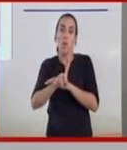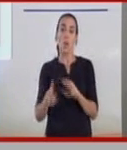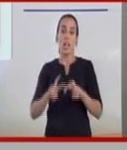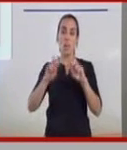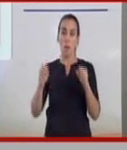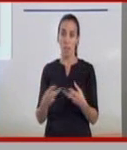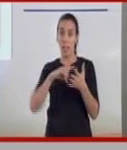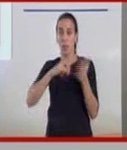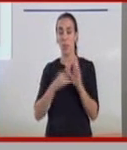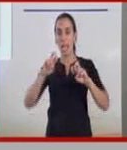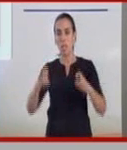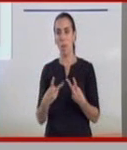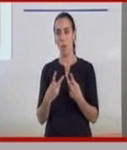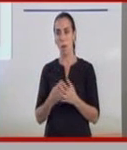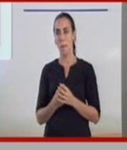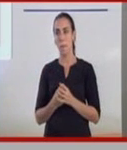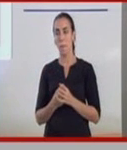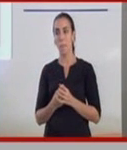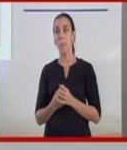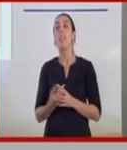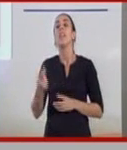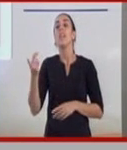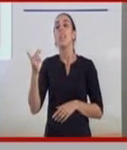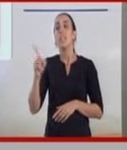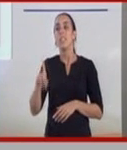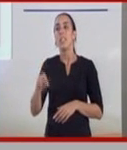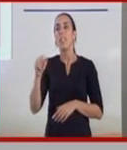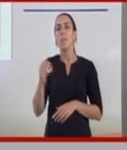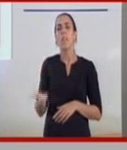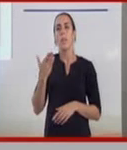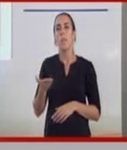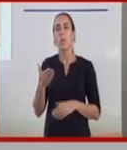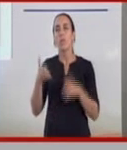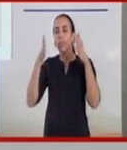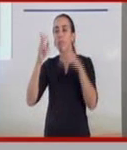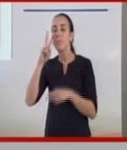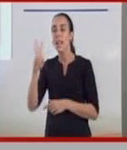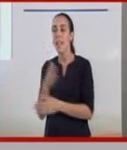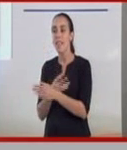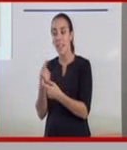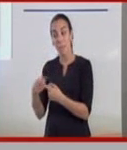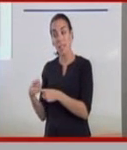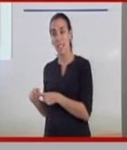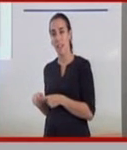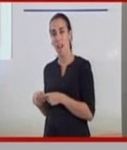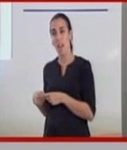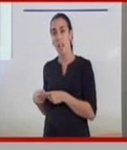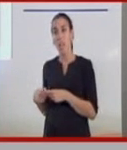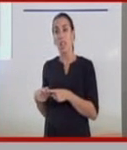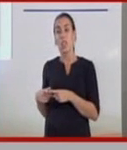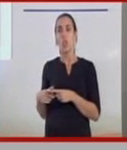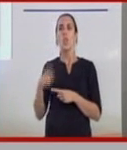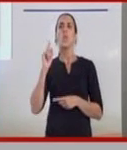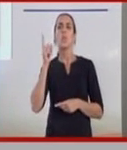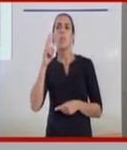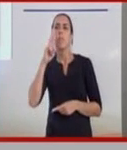innovadora. Y luego, lógicamente, también tenemos que tener en cuenta la diversidad en el hecho de no solo contar con usuarios de